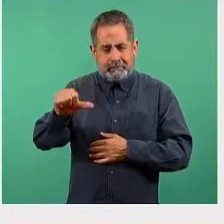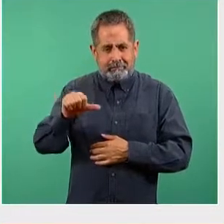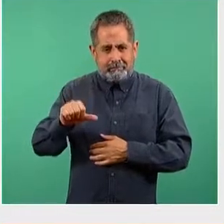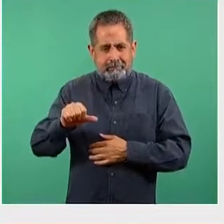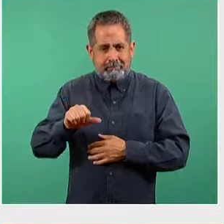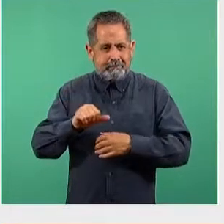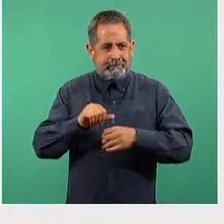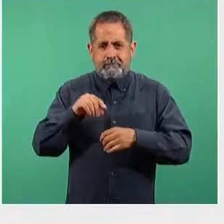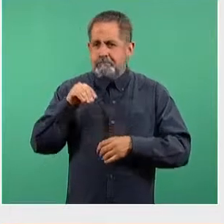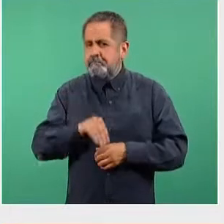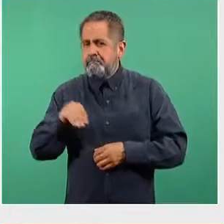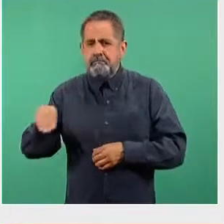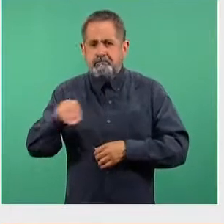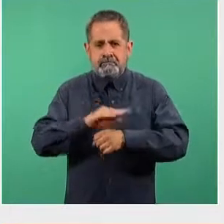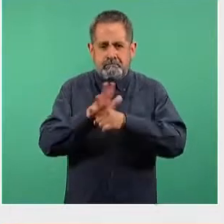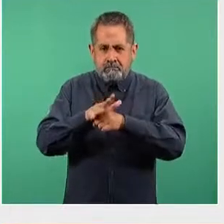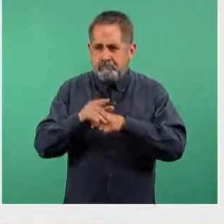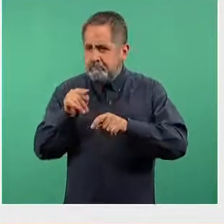operativos COVID-19,